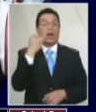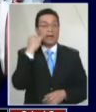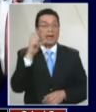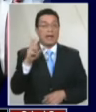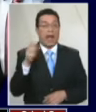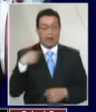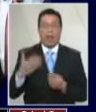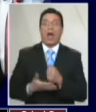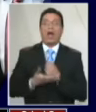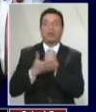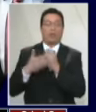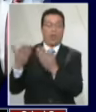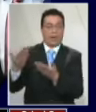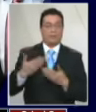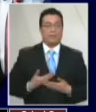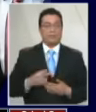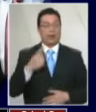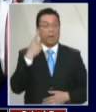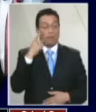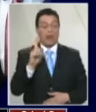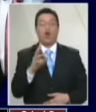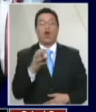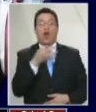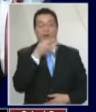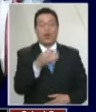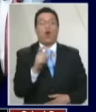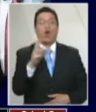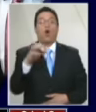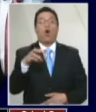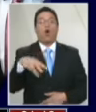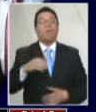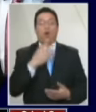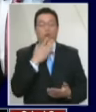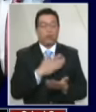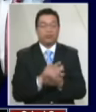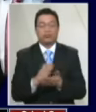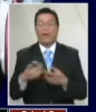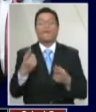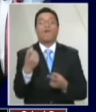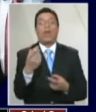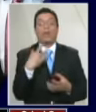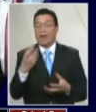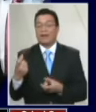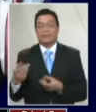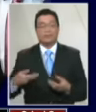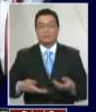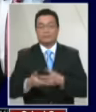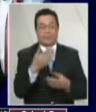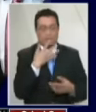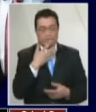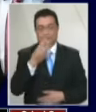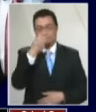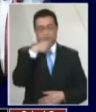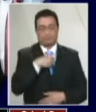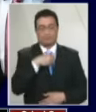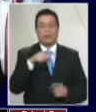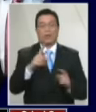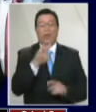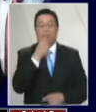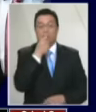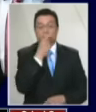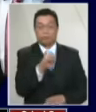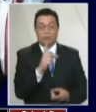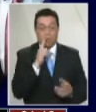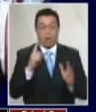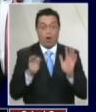ayudara pero aunque no quiso referirse a cómo funcionaba el sistema de las boletas de terceros ya que no existía denuncia o querella por